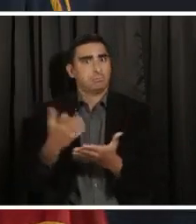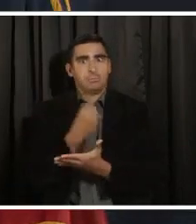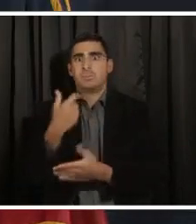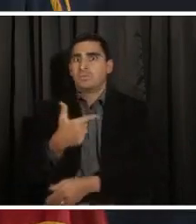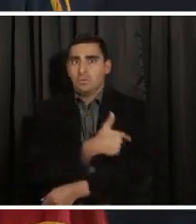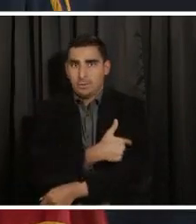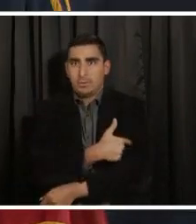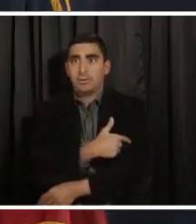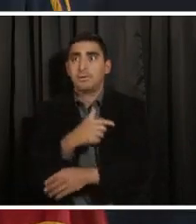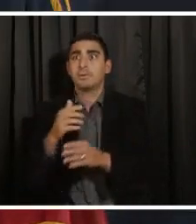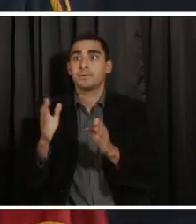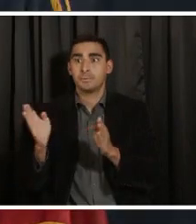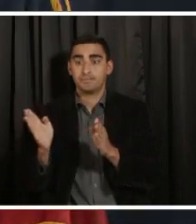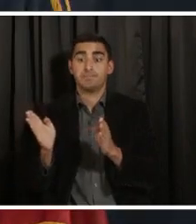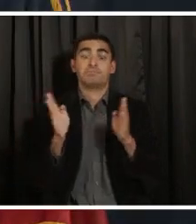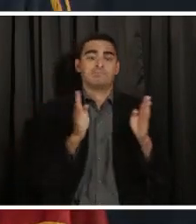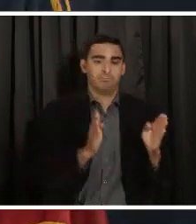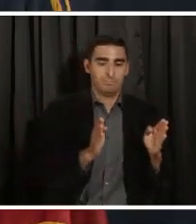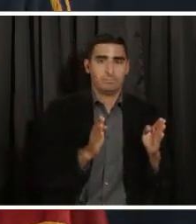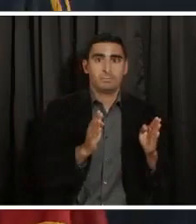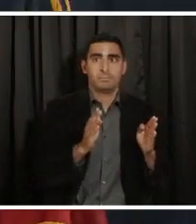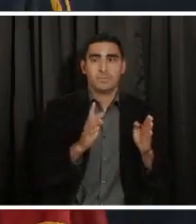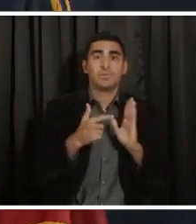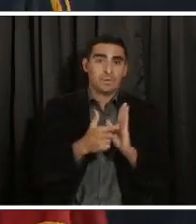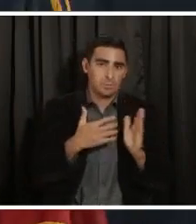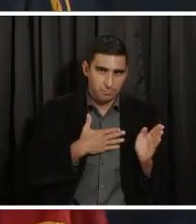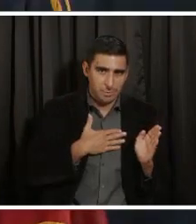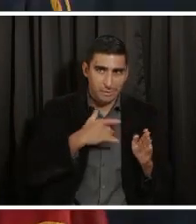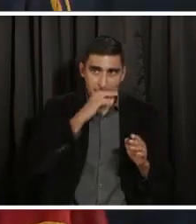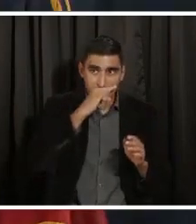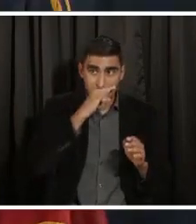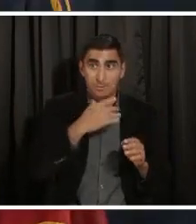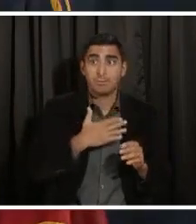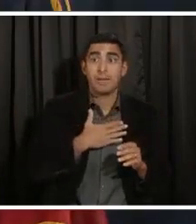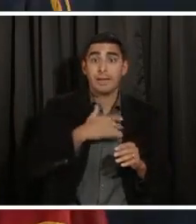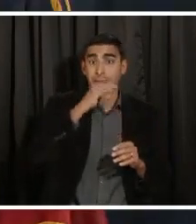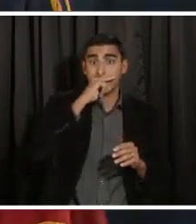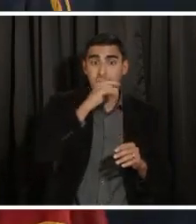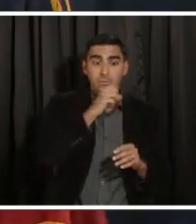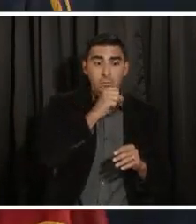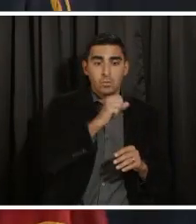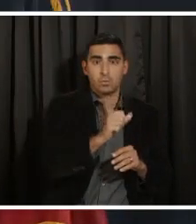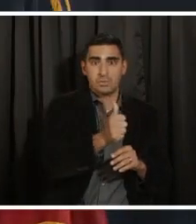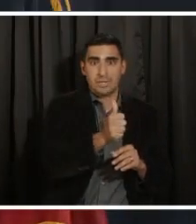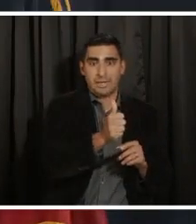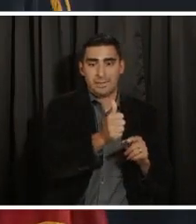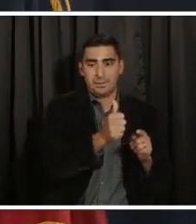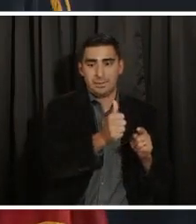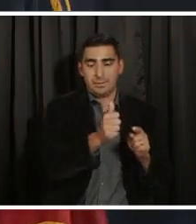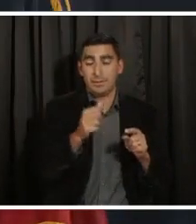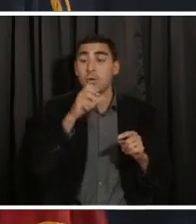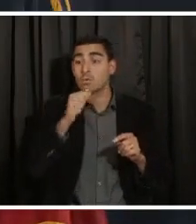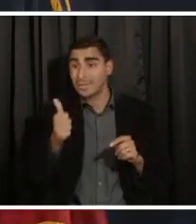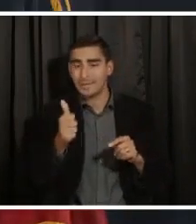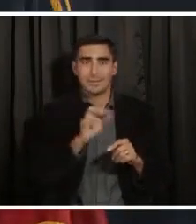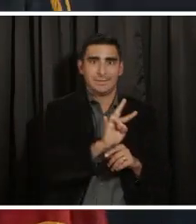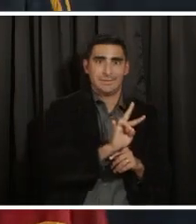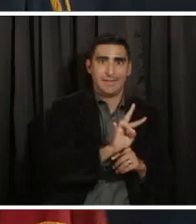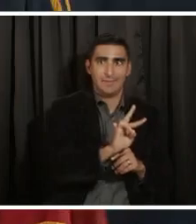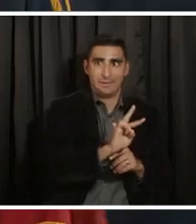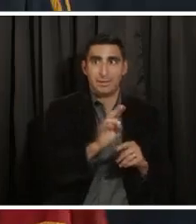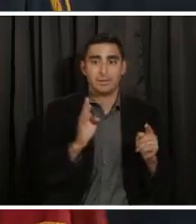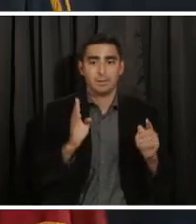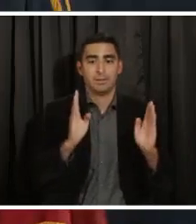los más jóvenes, como los míos, yo tengo hijos de edades 10 y 7, ellos pueden recibir